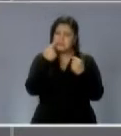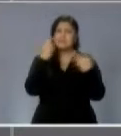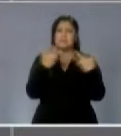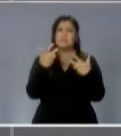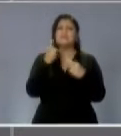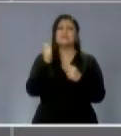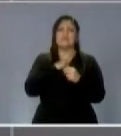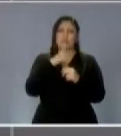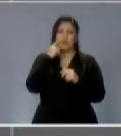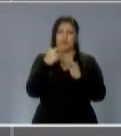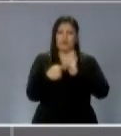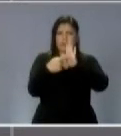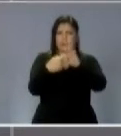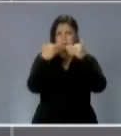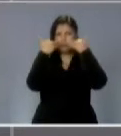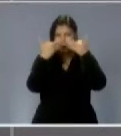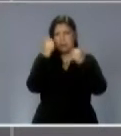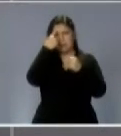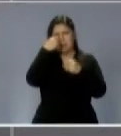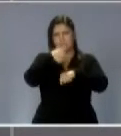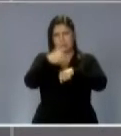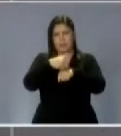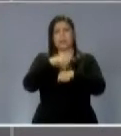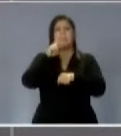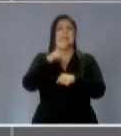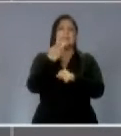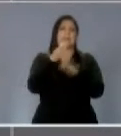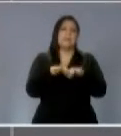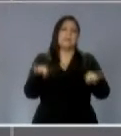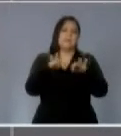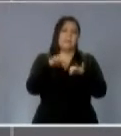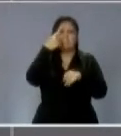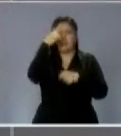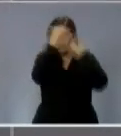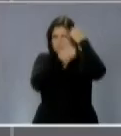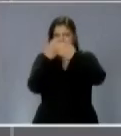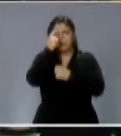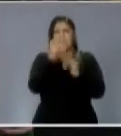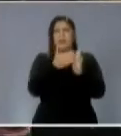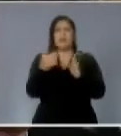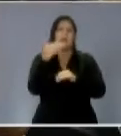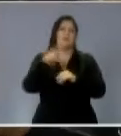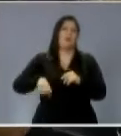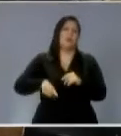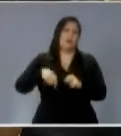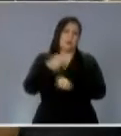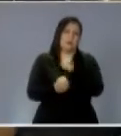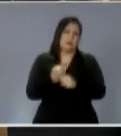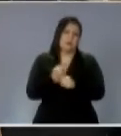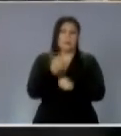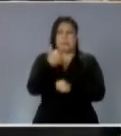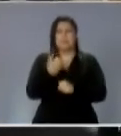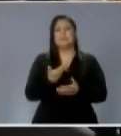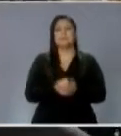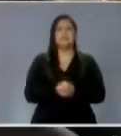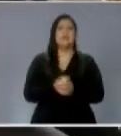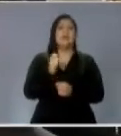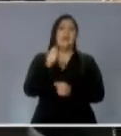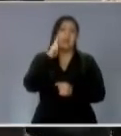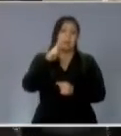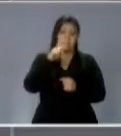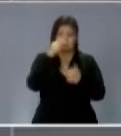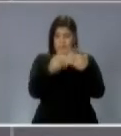se detuvo. López Obrador recibirá un país con la inflación más baja para un sexenio desde hace casi